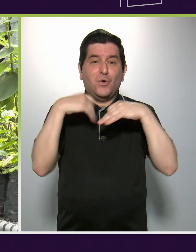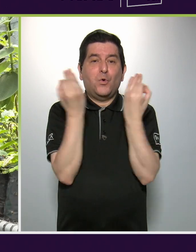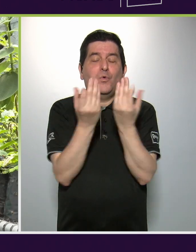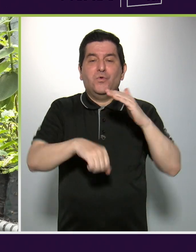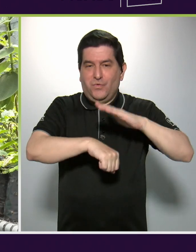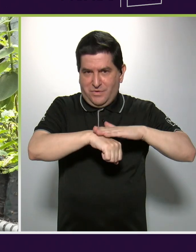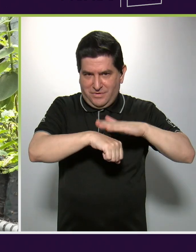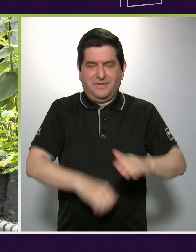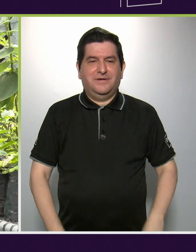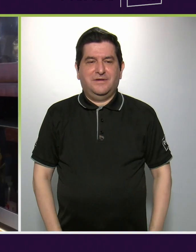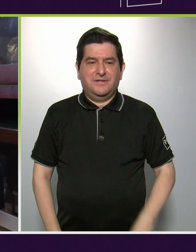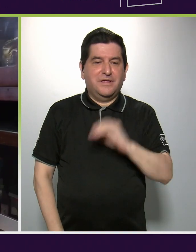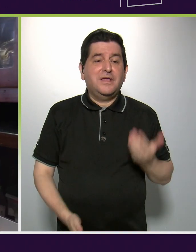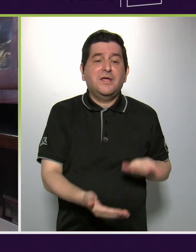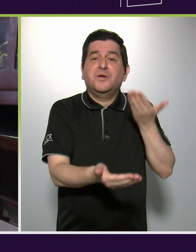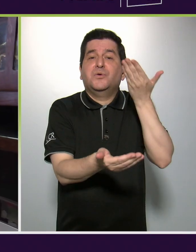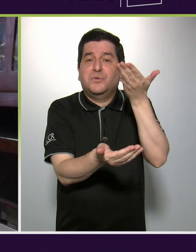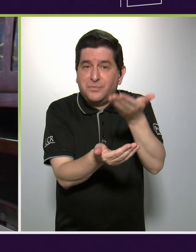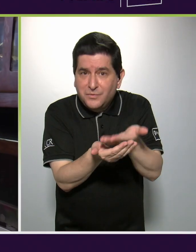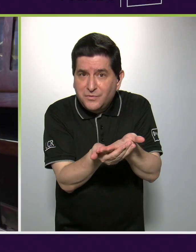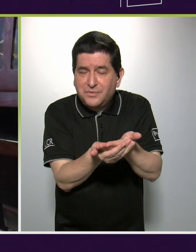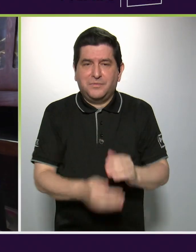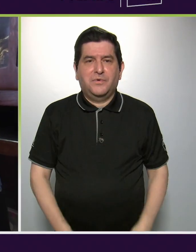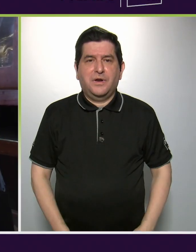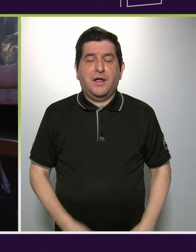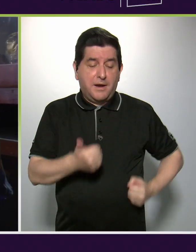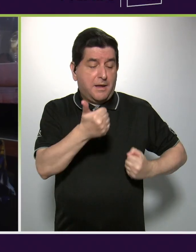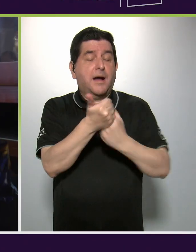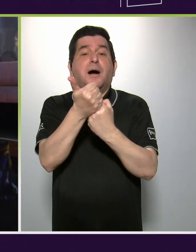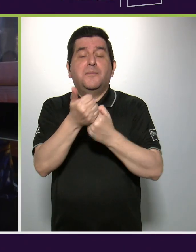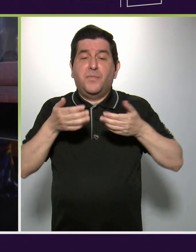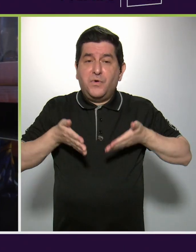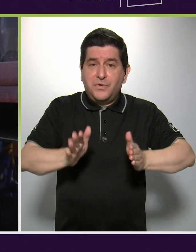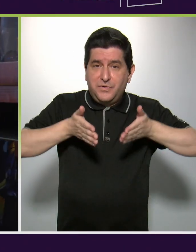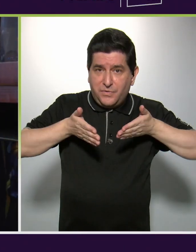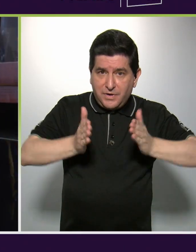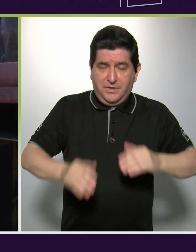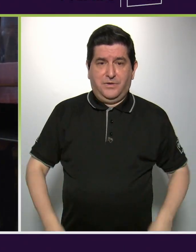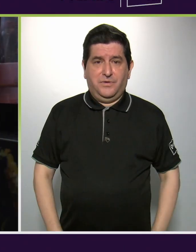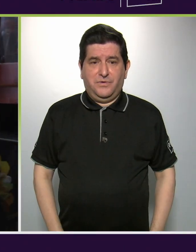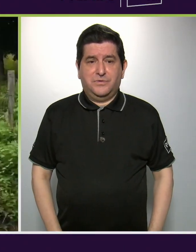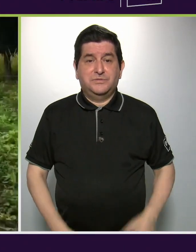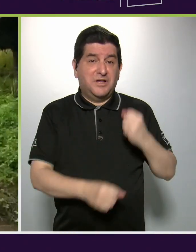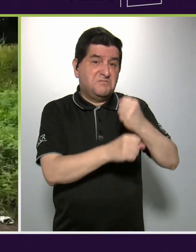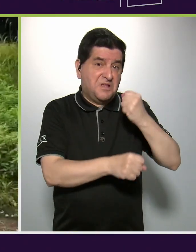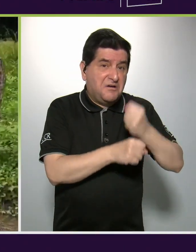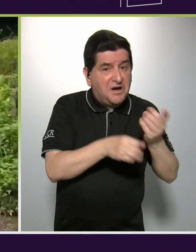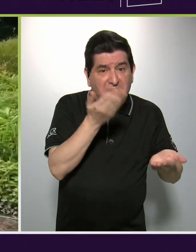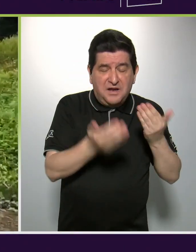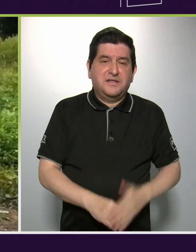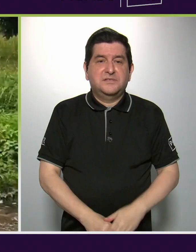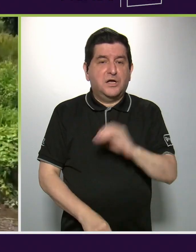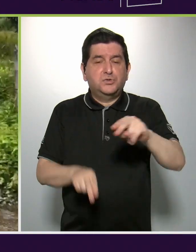de la familia y a ofrecer, por ejemplo, apoyo a sus hijos e hijas que